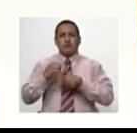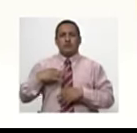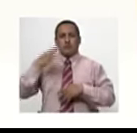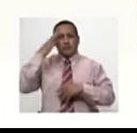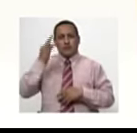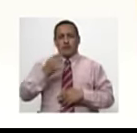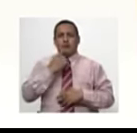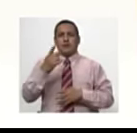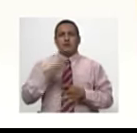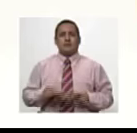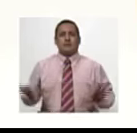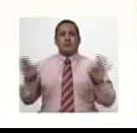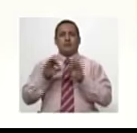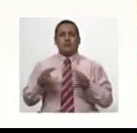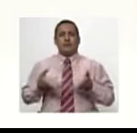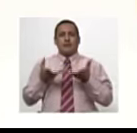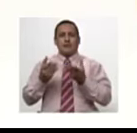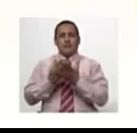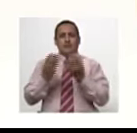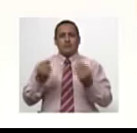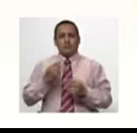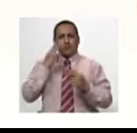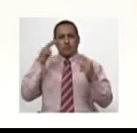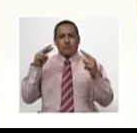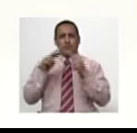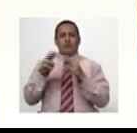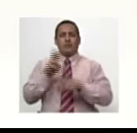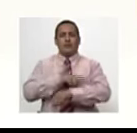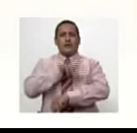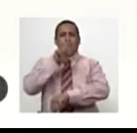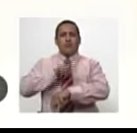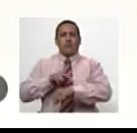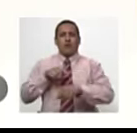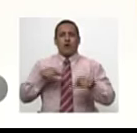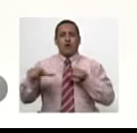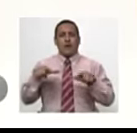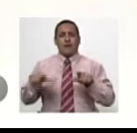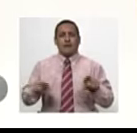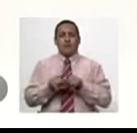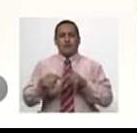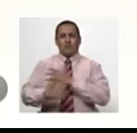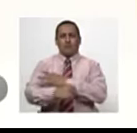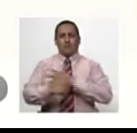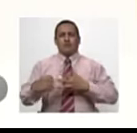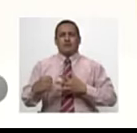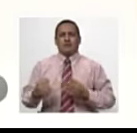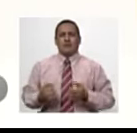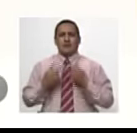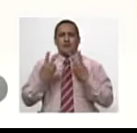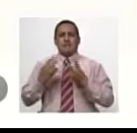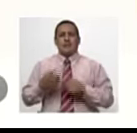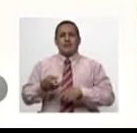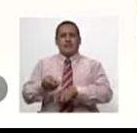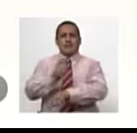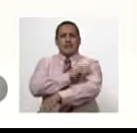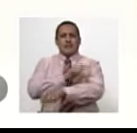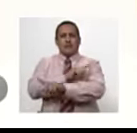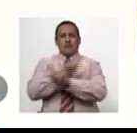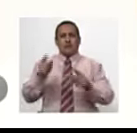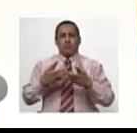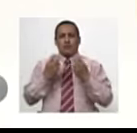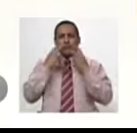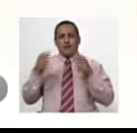factor que juega mucho son las identidades regionales y locales que son muy fuertes, ¿no? Ajá. El tacneño no se quiere juntar